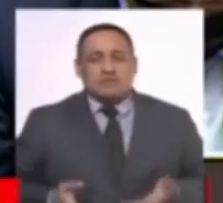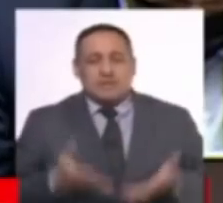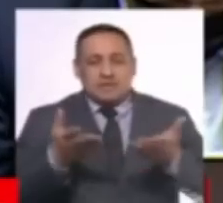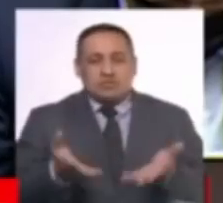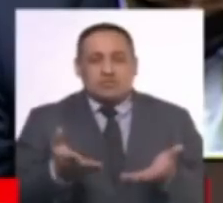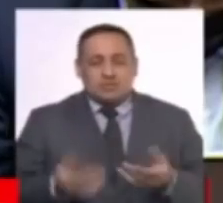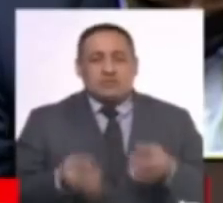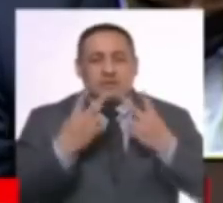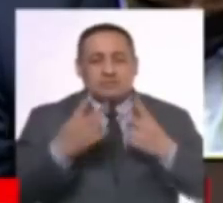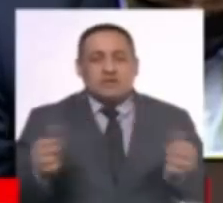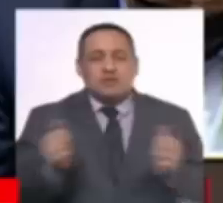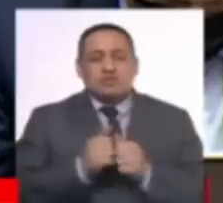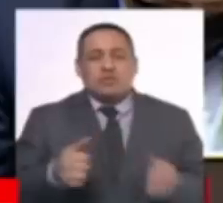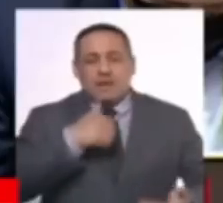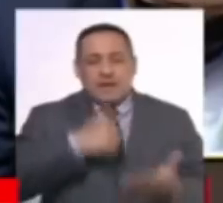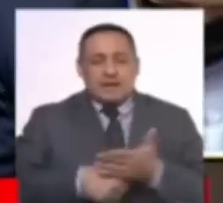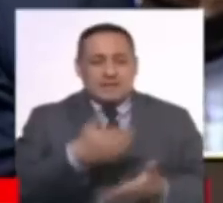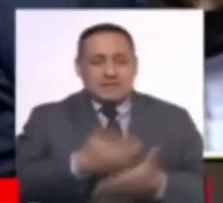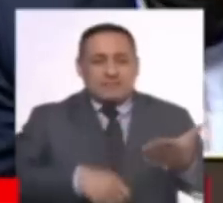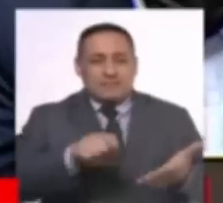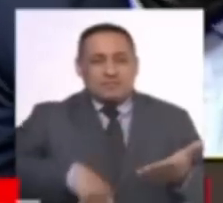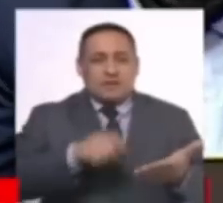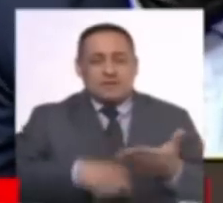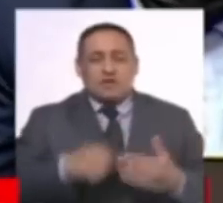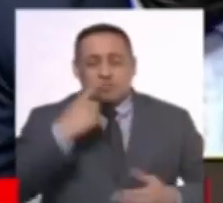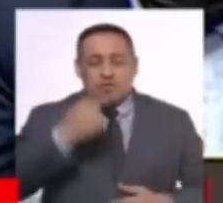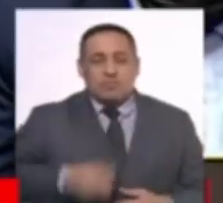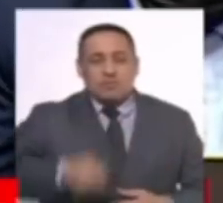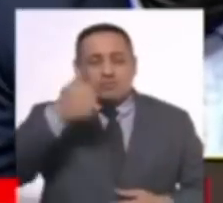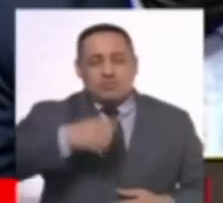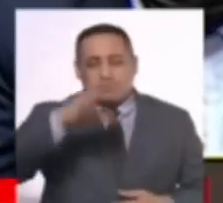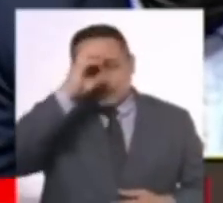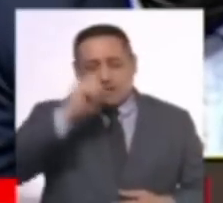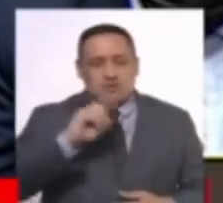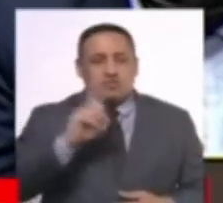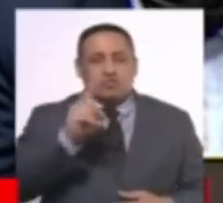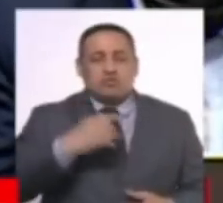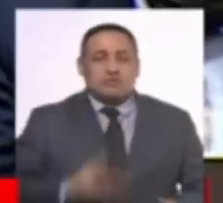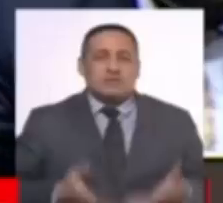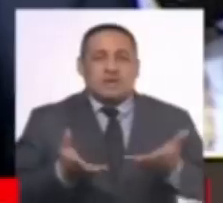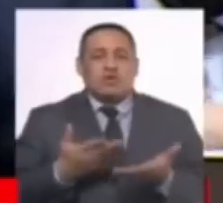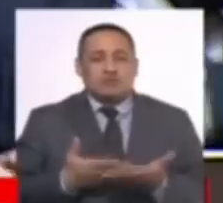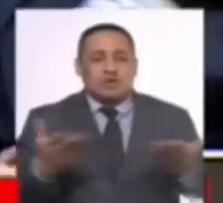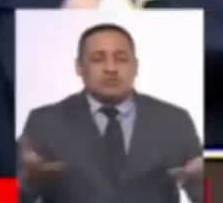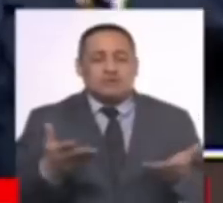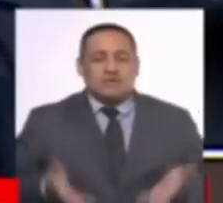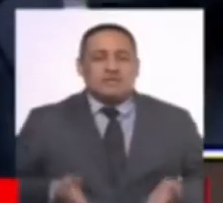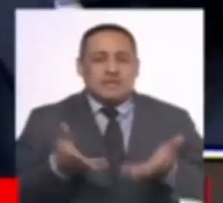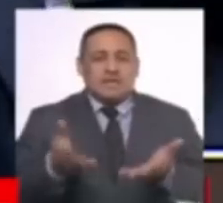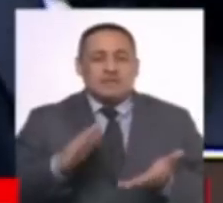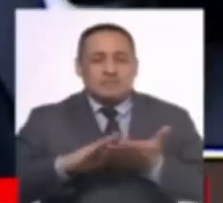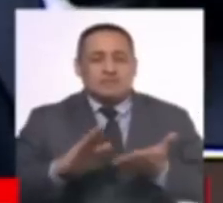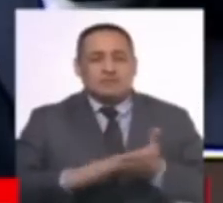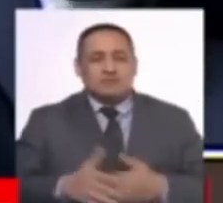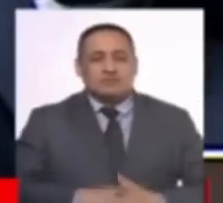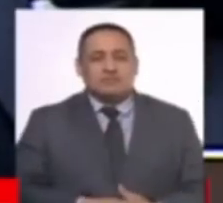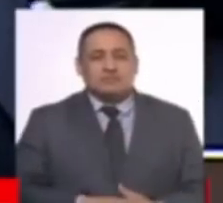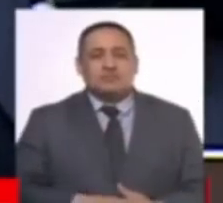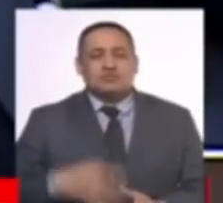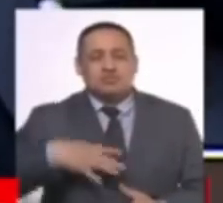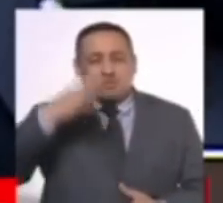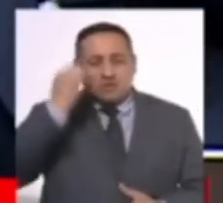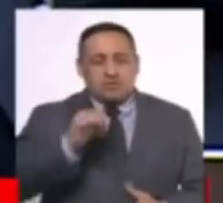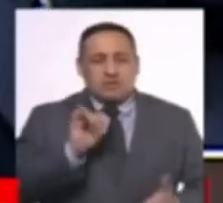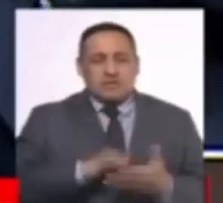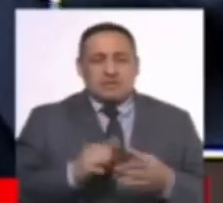brindando a través de la carta firmada por el señor Canciller, no queda otra cosa más que darle el permiso. Yo creo más